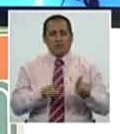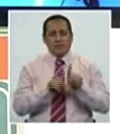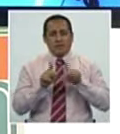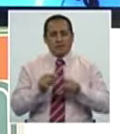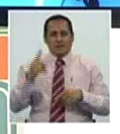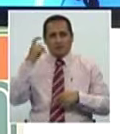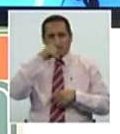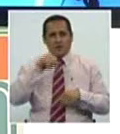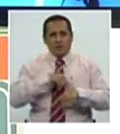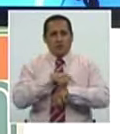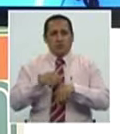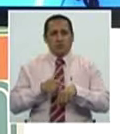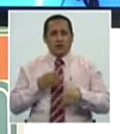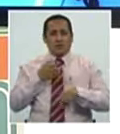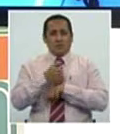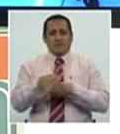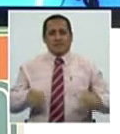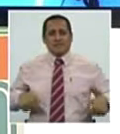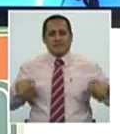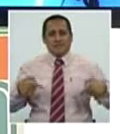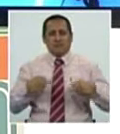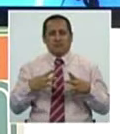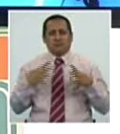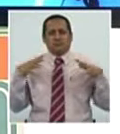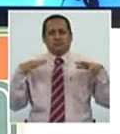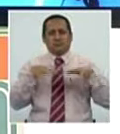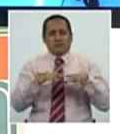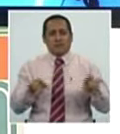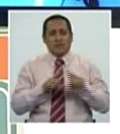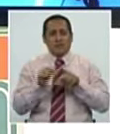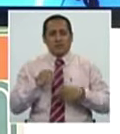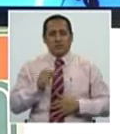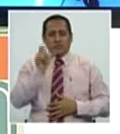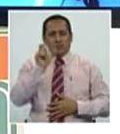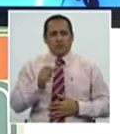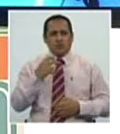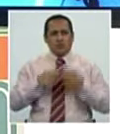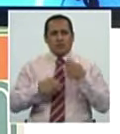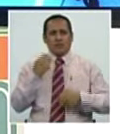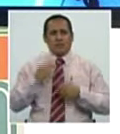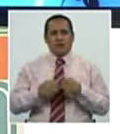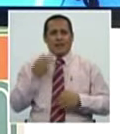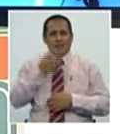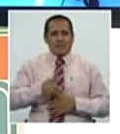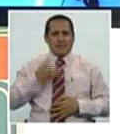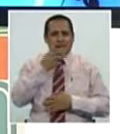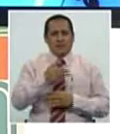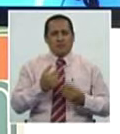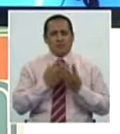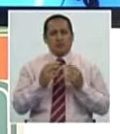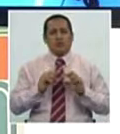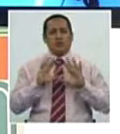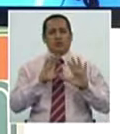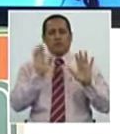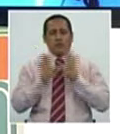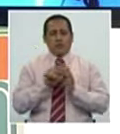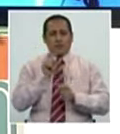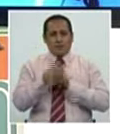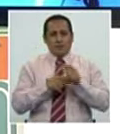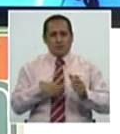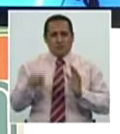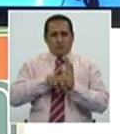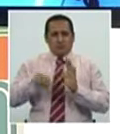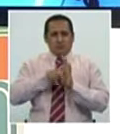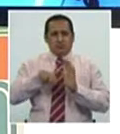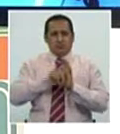Sí. Pero es bien difícil en hora punta que entre una persona con silla de ruedas. El que sí, al menos no hay casi inconvenientes, es el tren eléctrico, ¿no? Que a pesar que la población